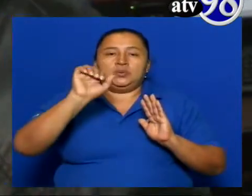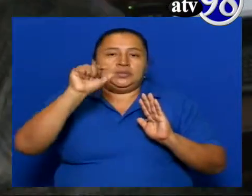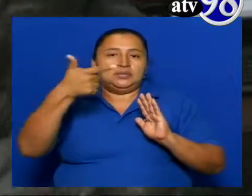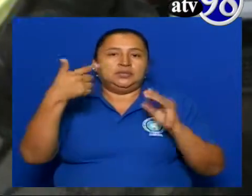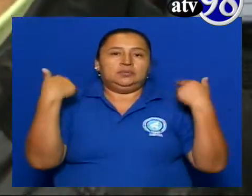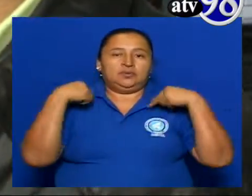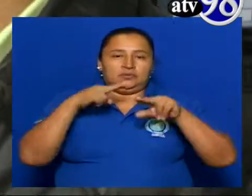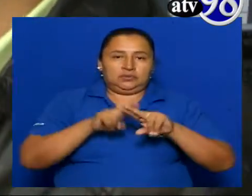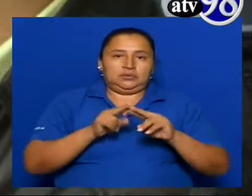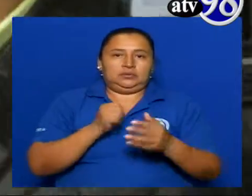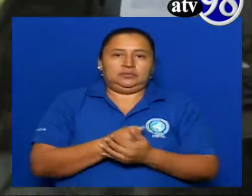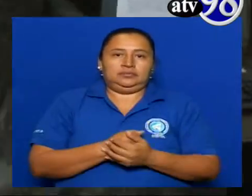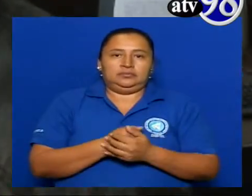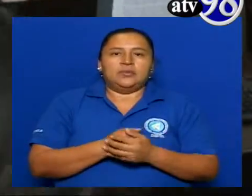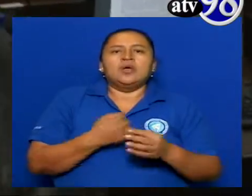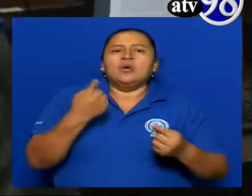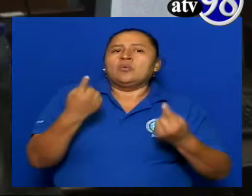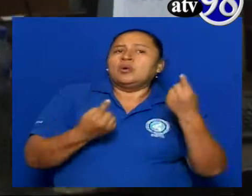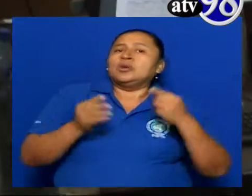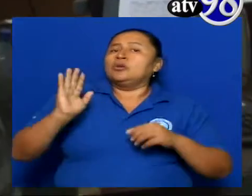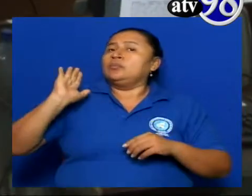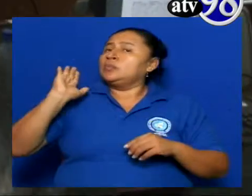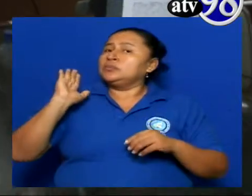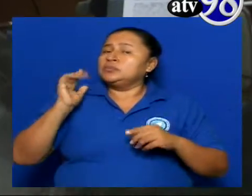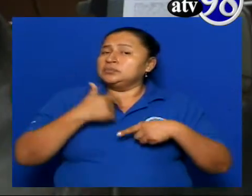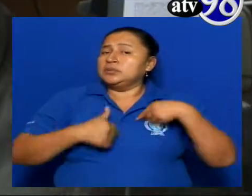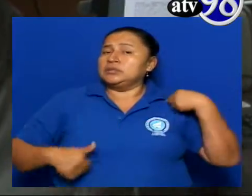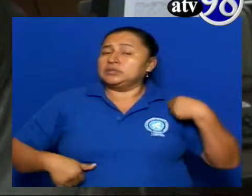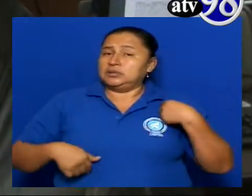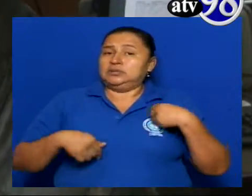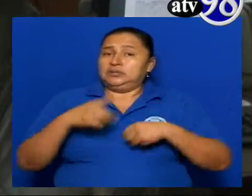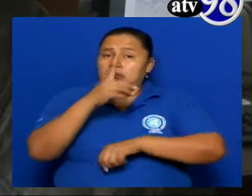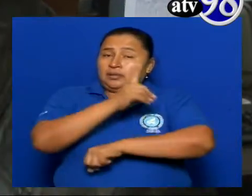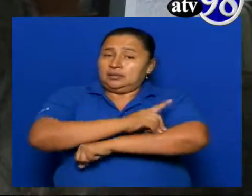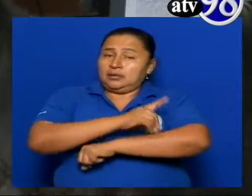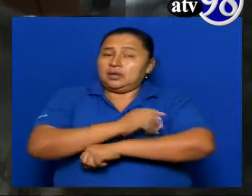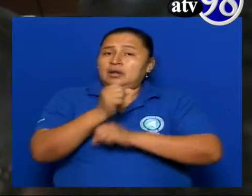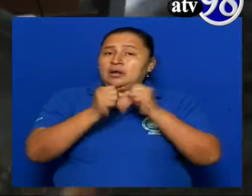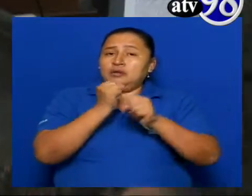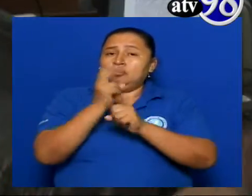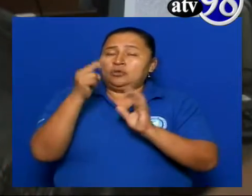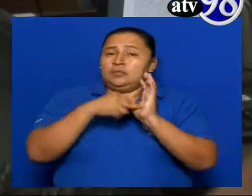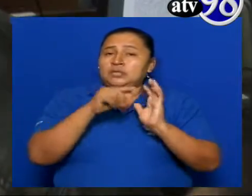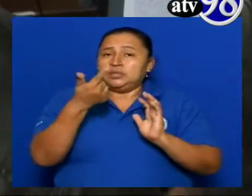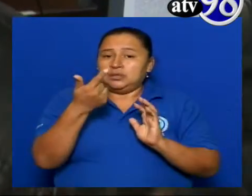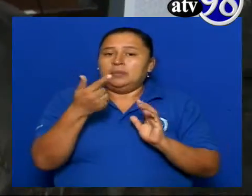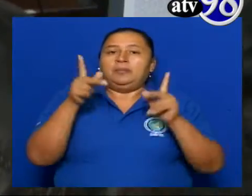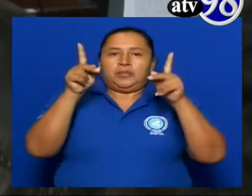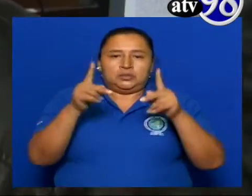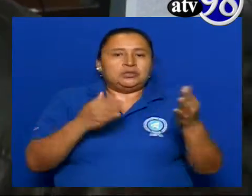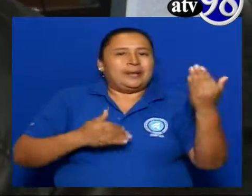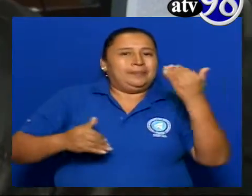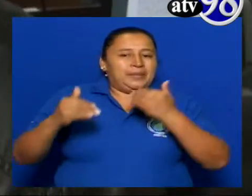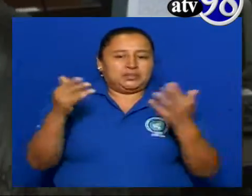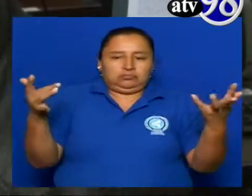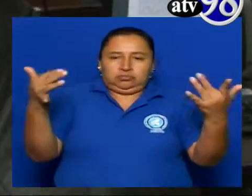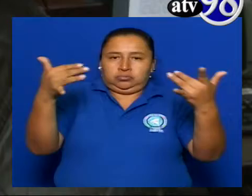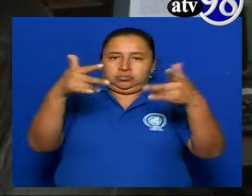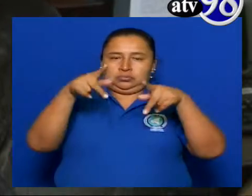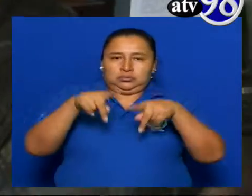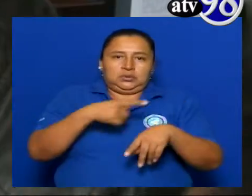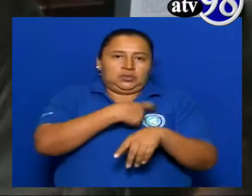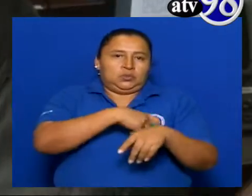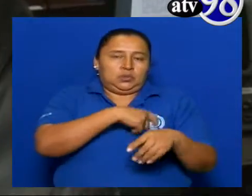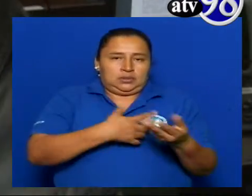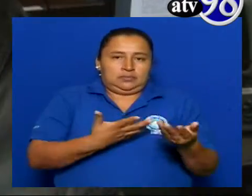48.757 profesores. ¿Cuál fue el compromiso del presidente Ortega en el año 2007? Mayor acceso y acceso universal a la